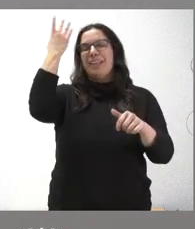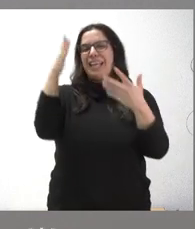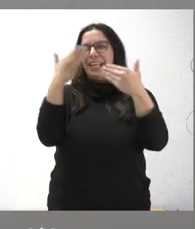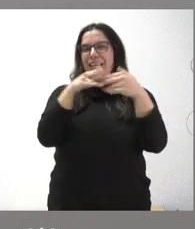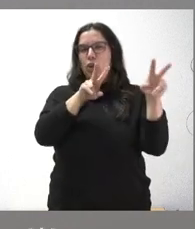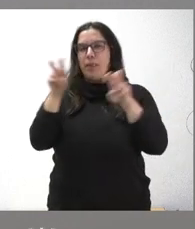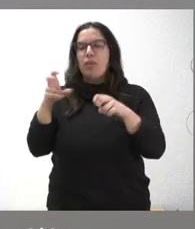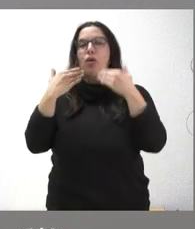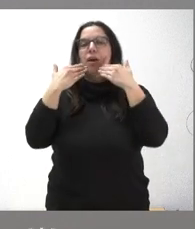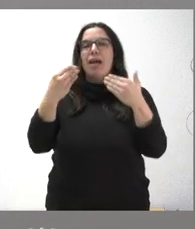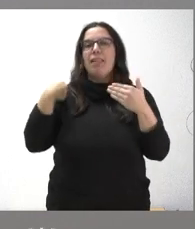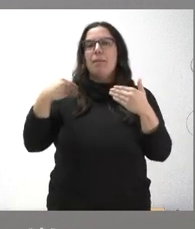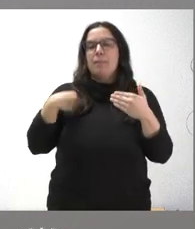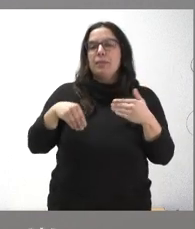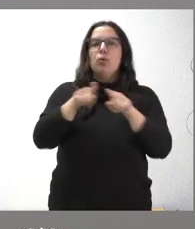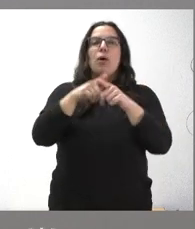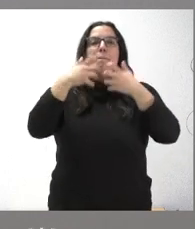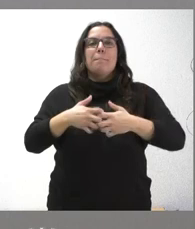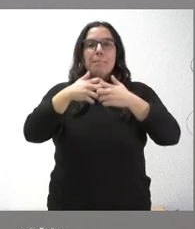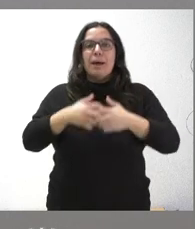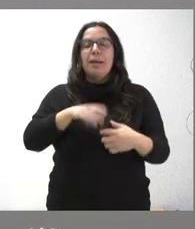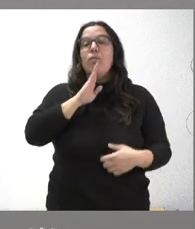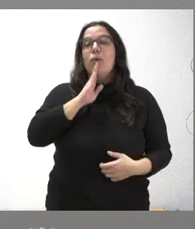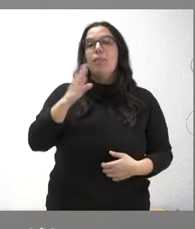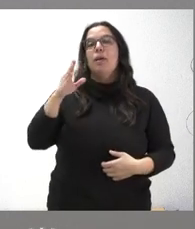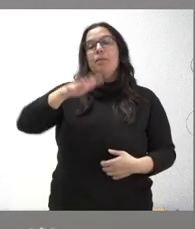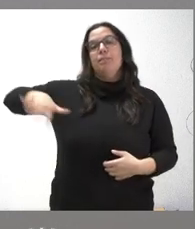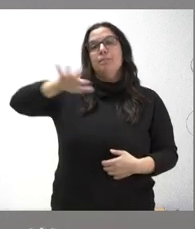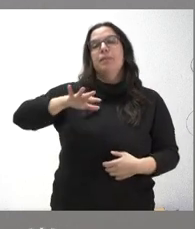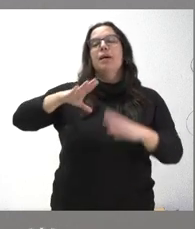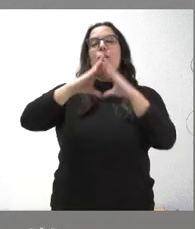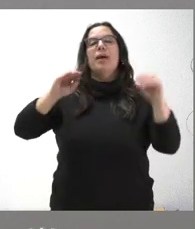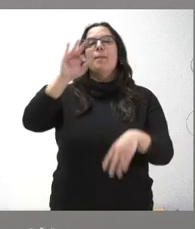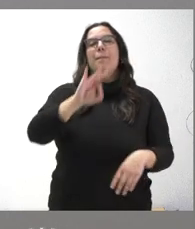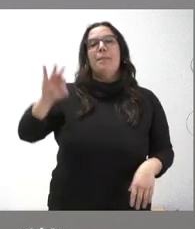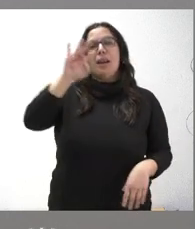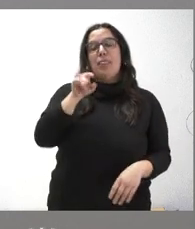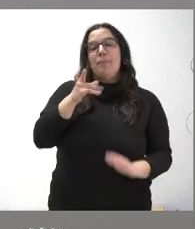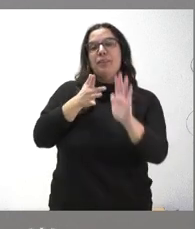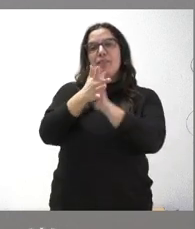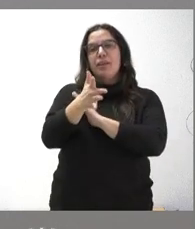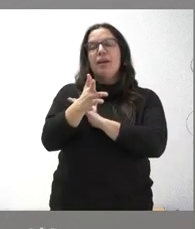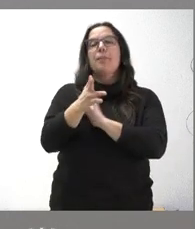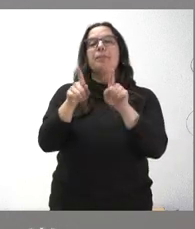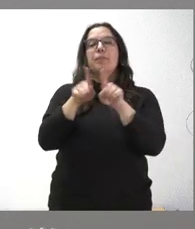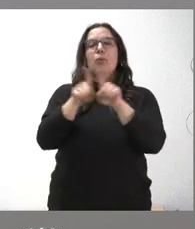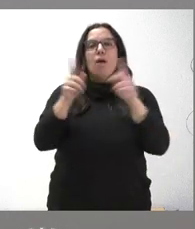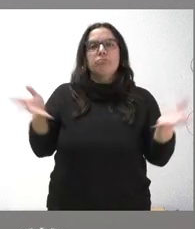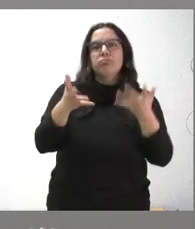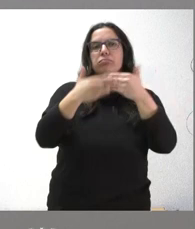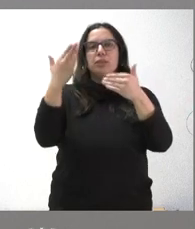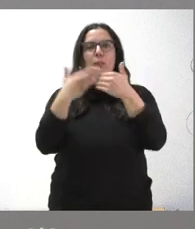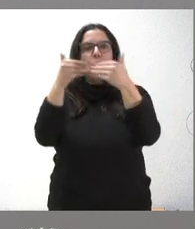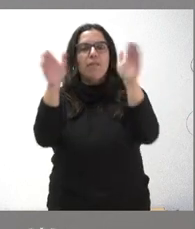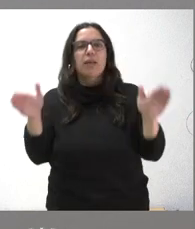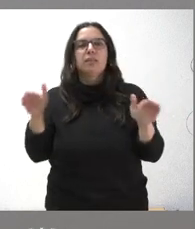aceleradora vertical agroalimentaria en el campus de la yutera de Palencia es impulsar el emprendimiento y la innovación abierta y la prestación de servicios de apoyo